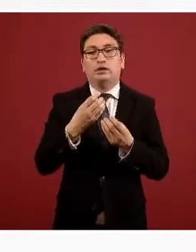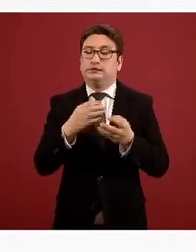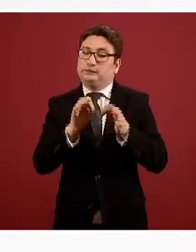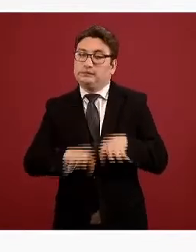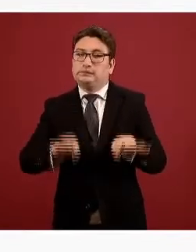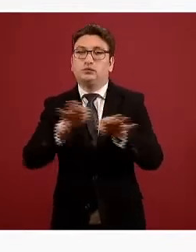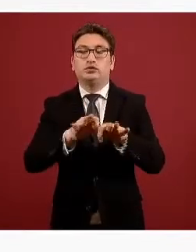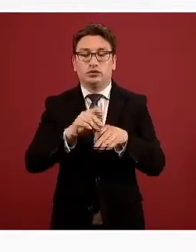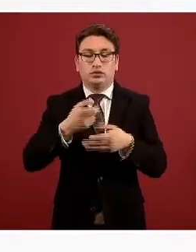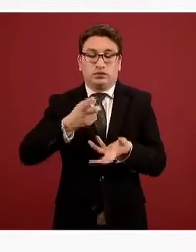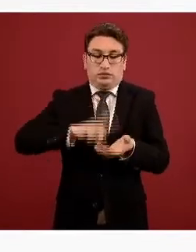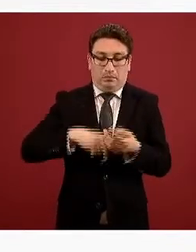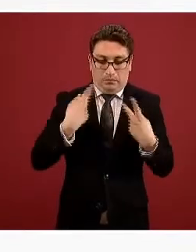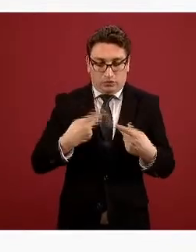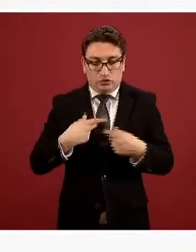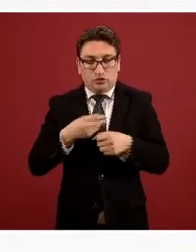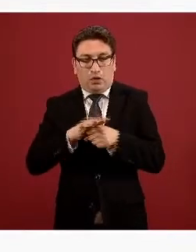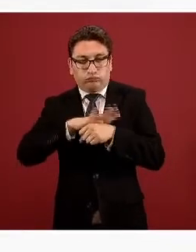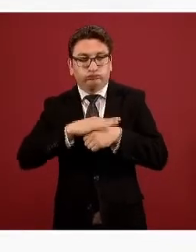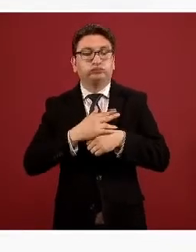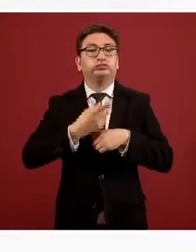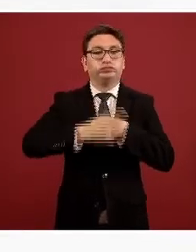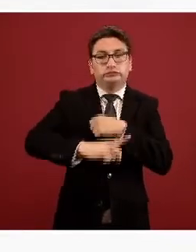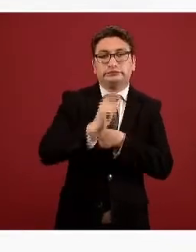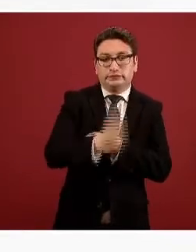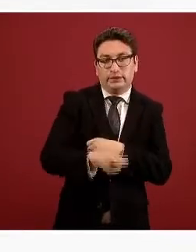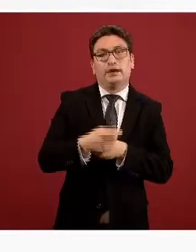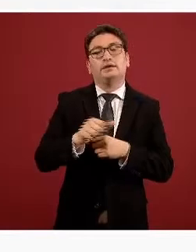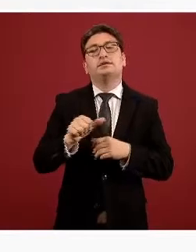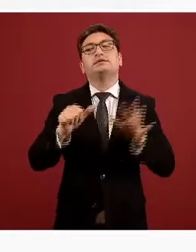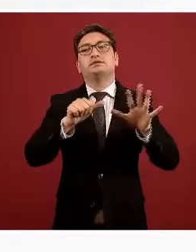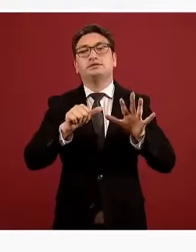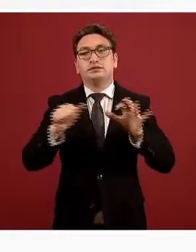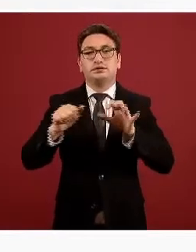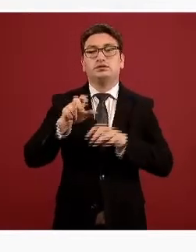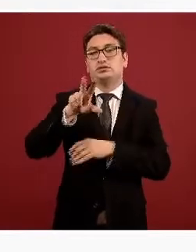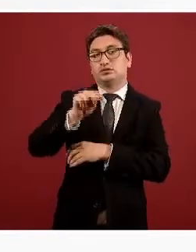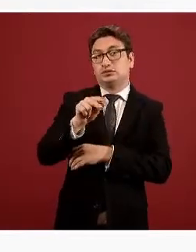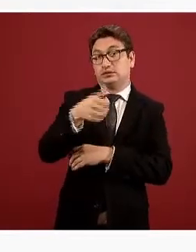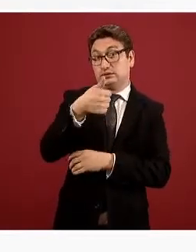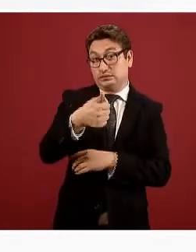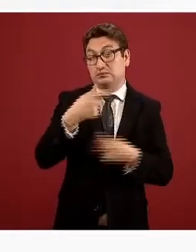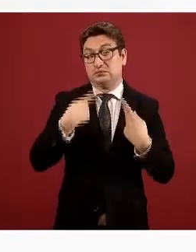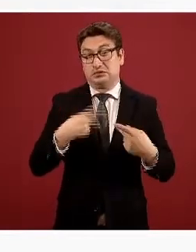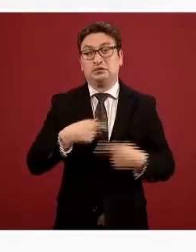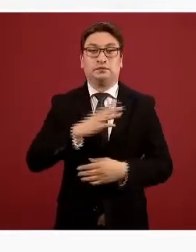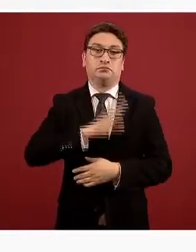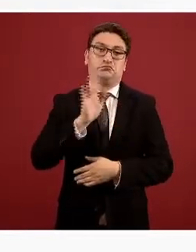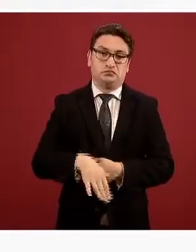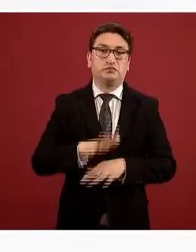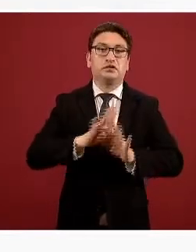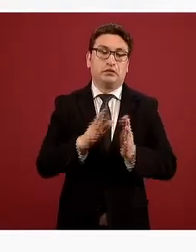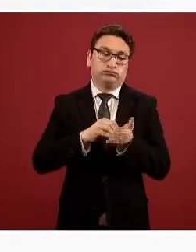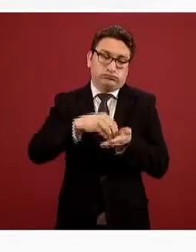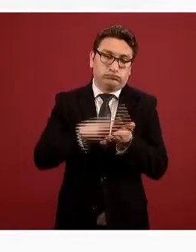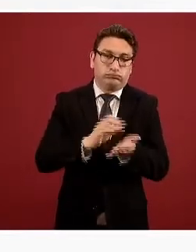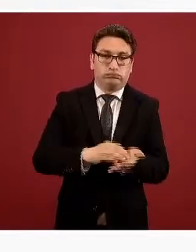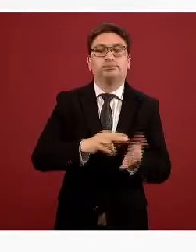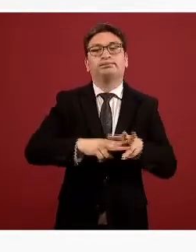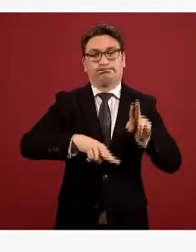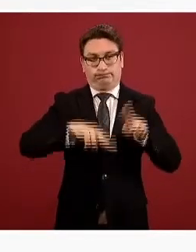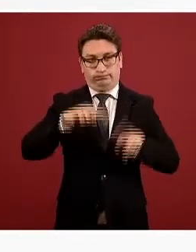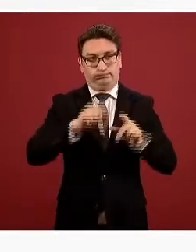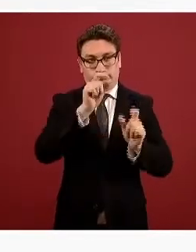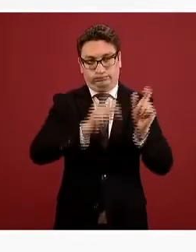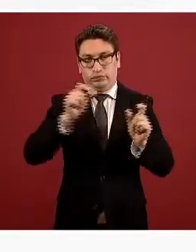produce en las personas. Y aquí vemos los 686 personas que han perdido la vida, están registradas en esta estadística